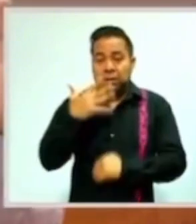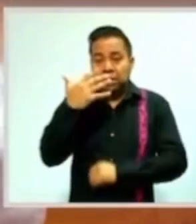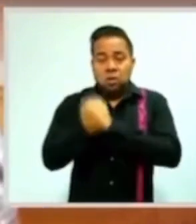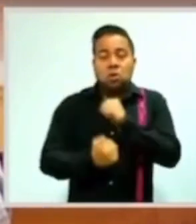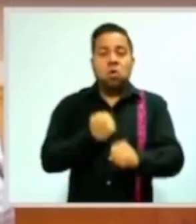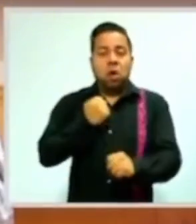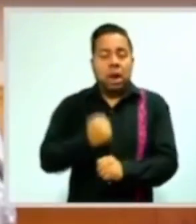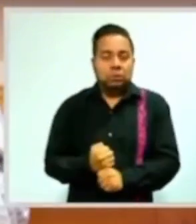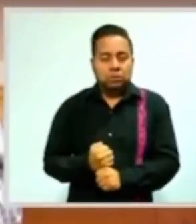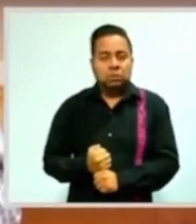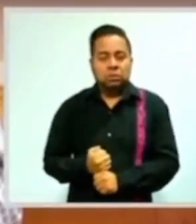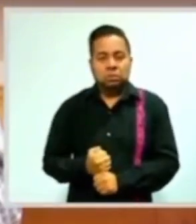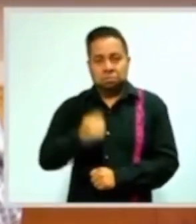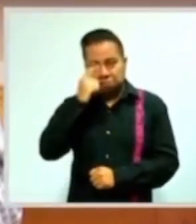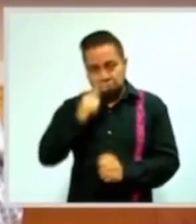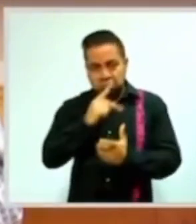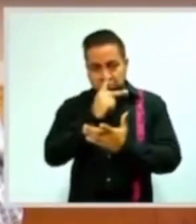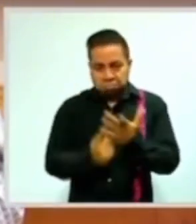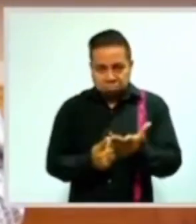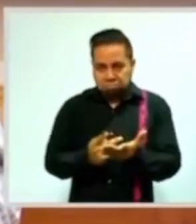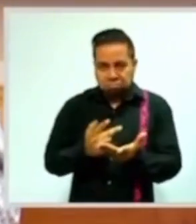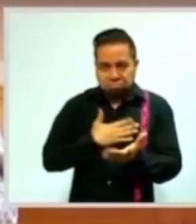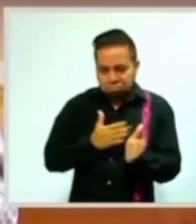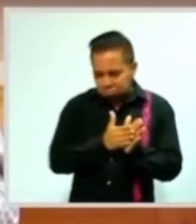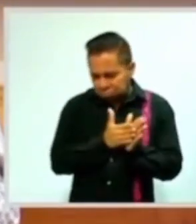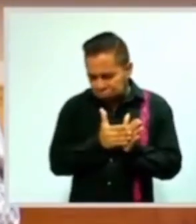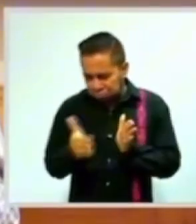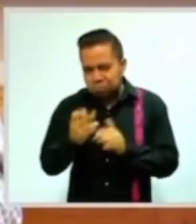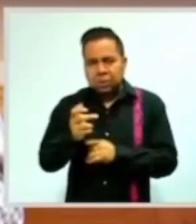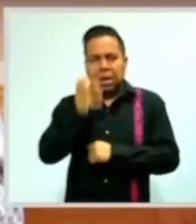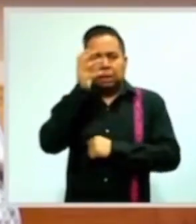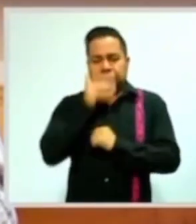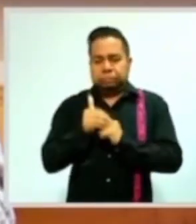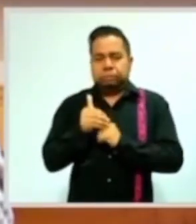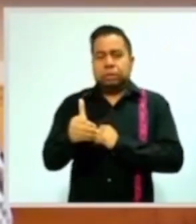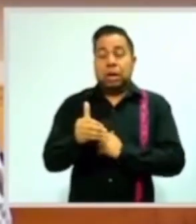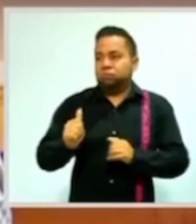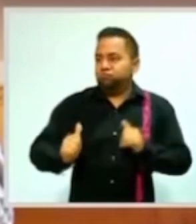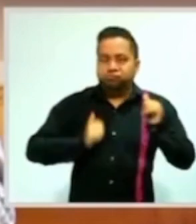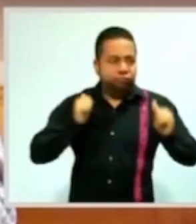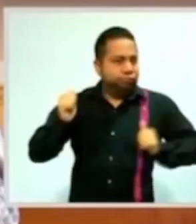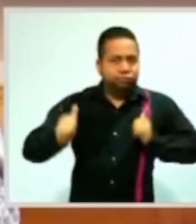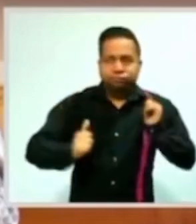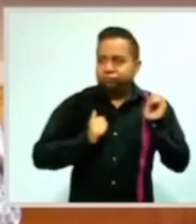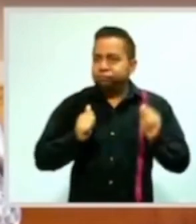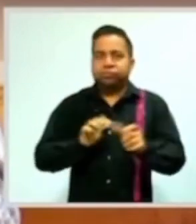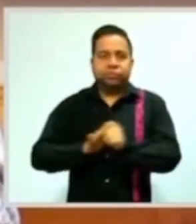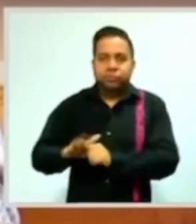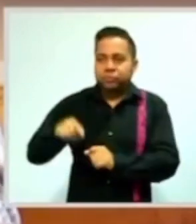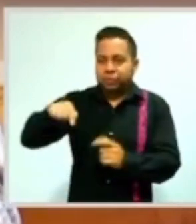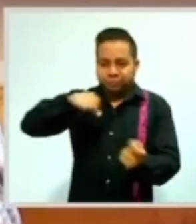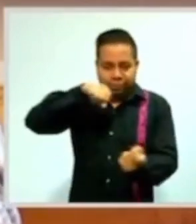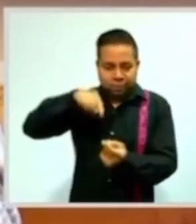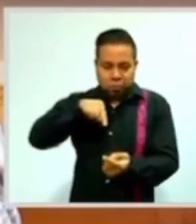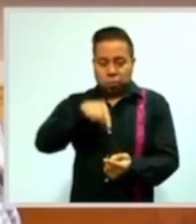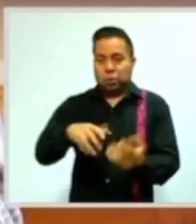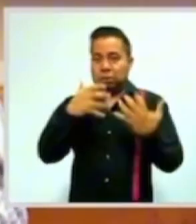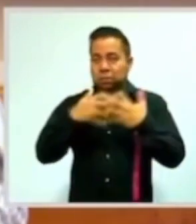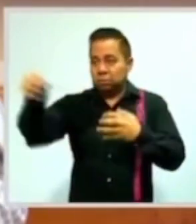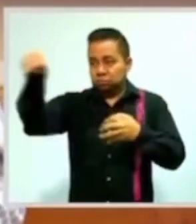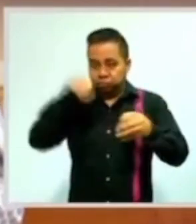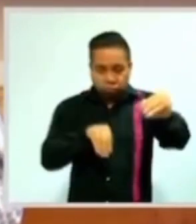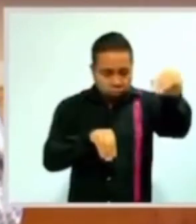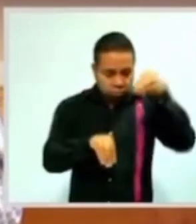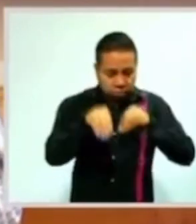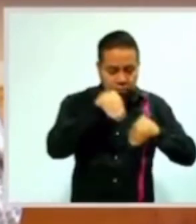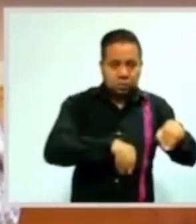efectos de un plan de esta naturaleza es el corto plazo, hay que aprovechar la relocalización de las empresas del mundo.